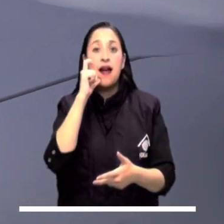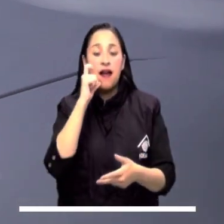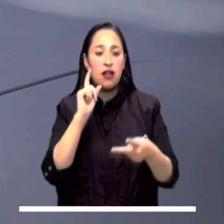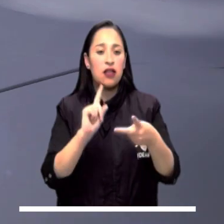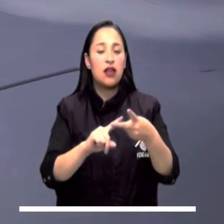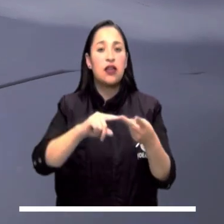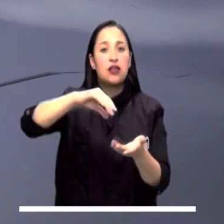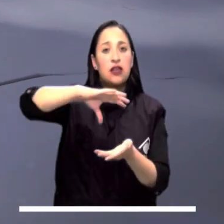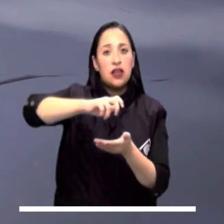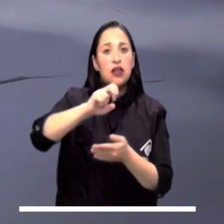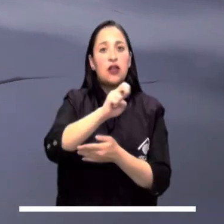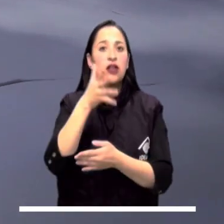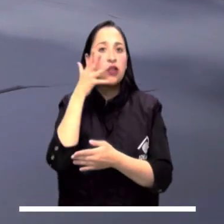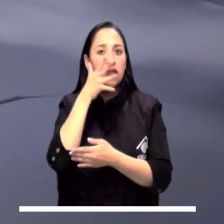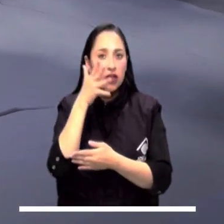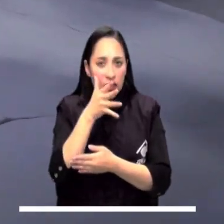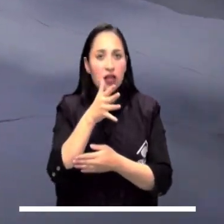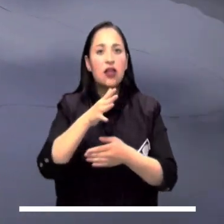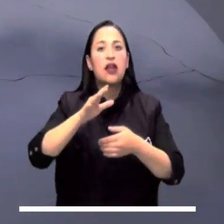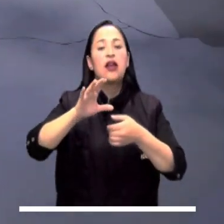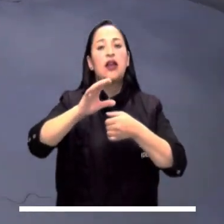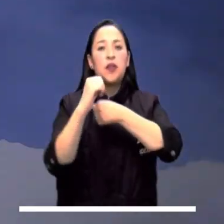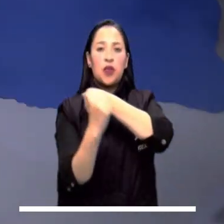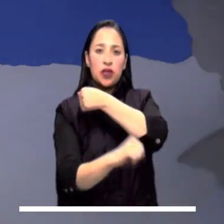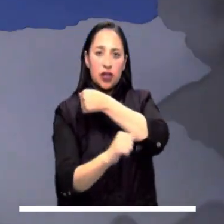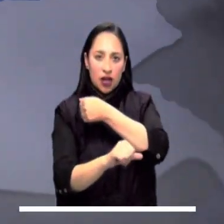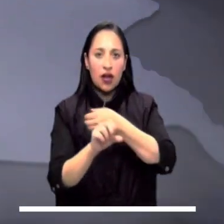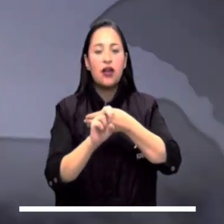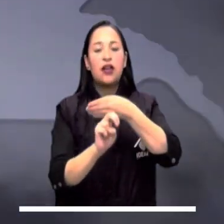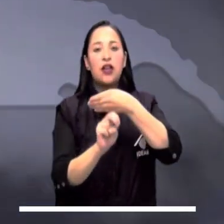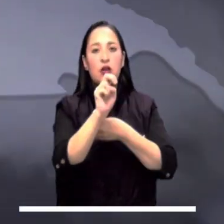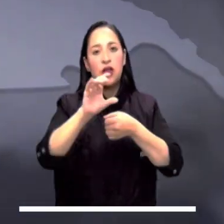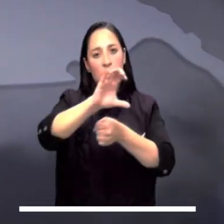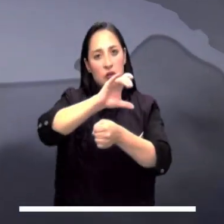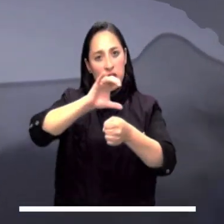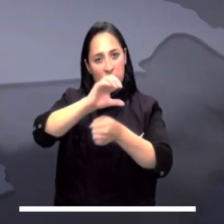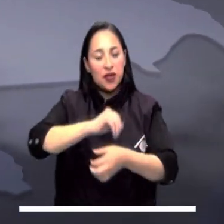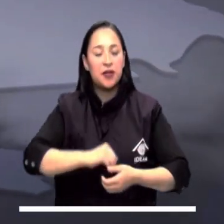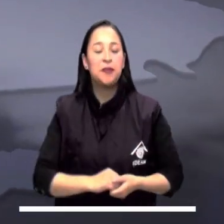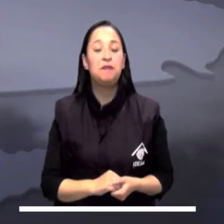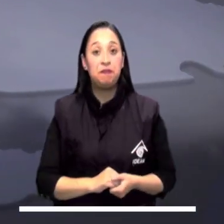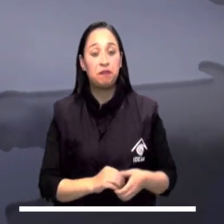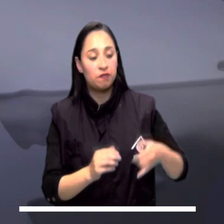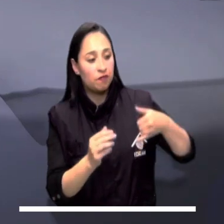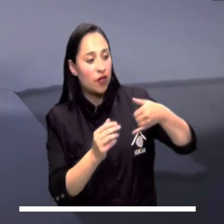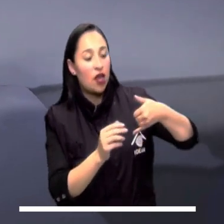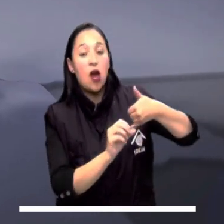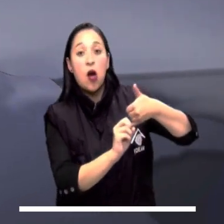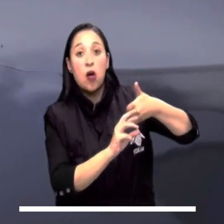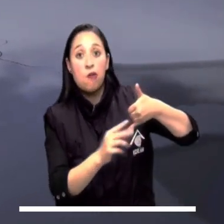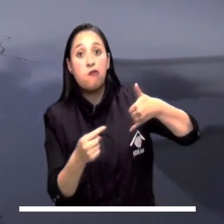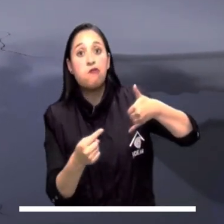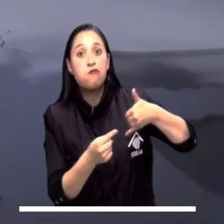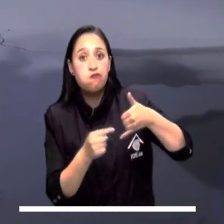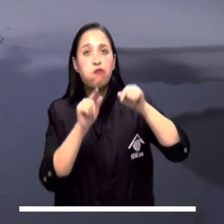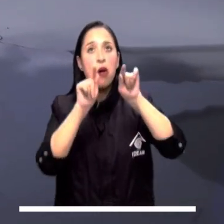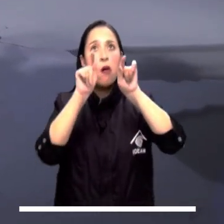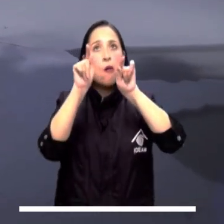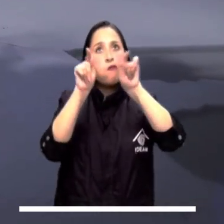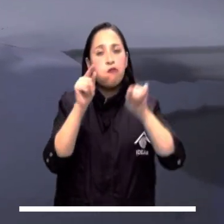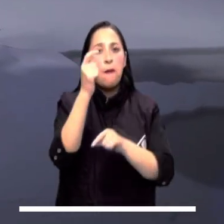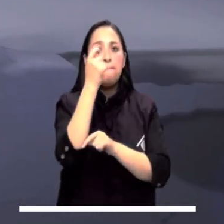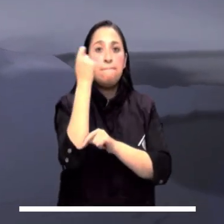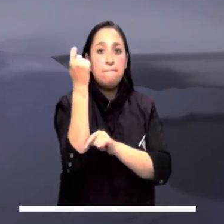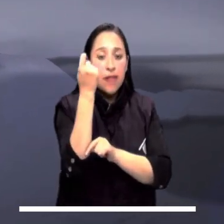sobre Caldas, los Santanderes, Antioquia, Boyacá y norte de Cundinamarca. La región de la Orinoquía podría recibir lluvias dispersas